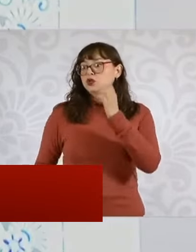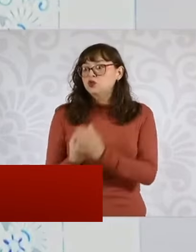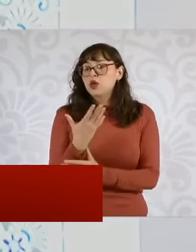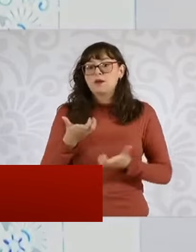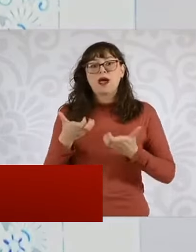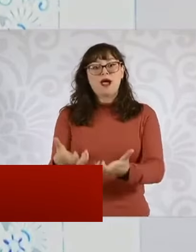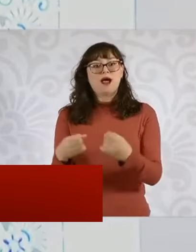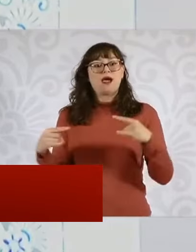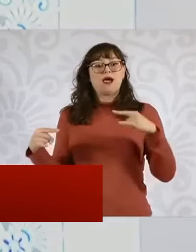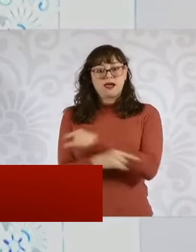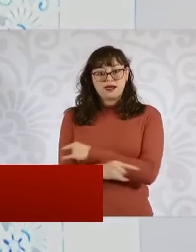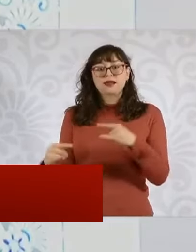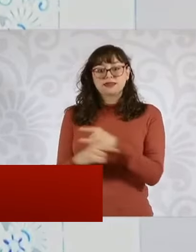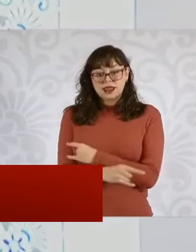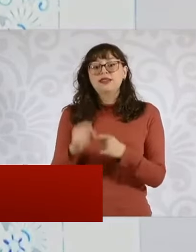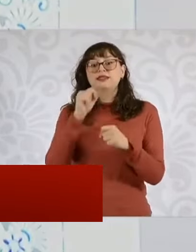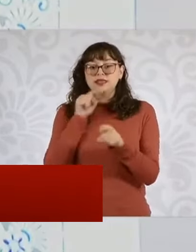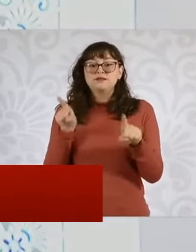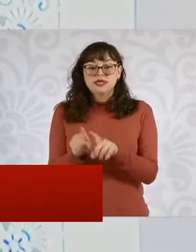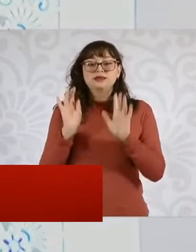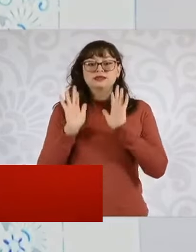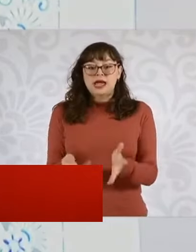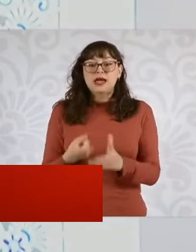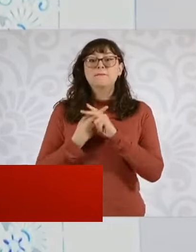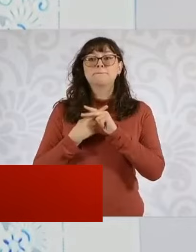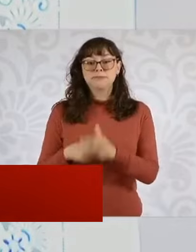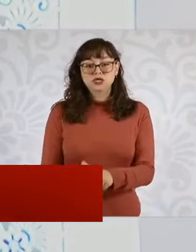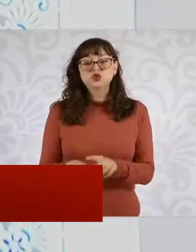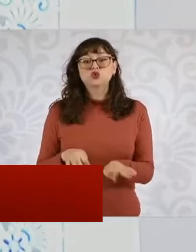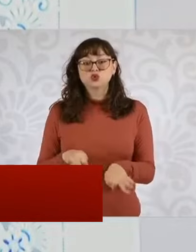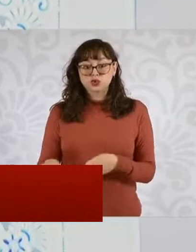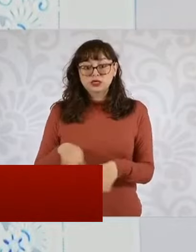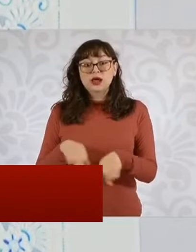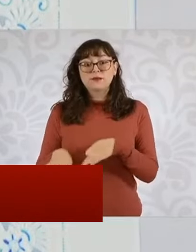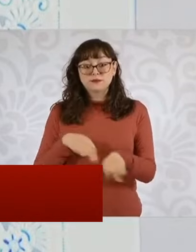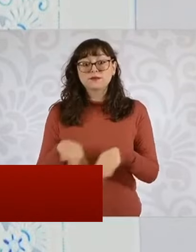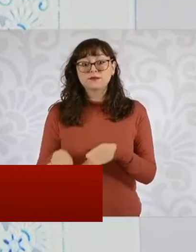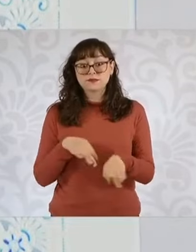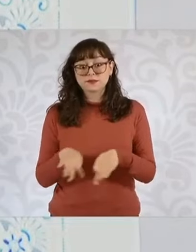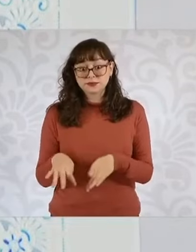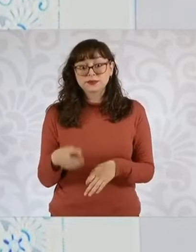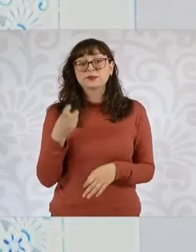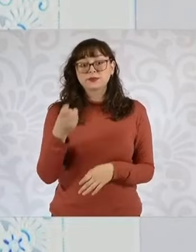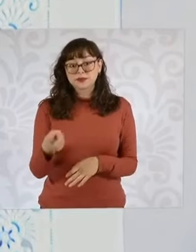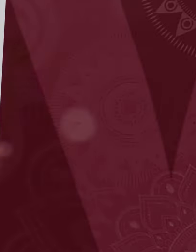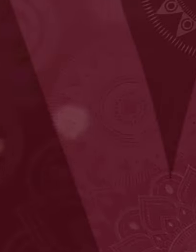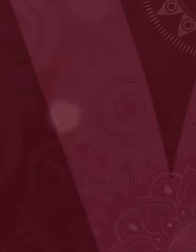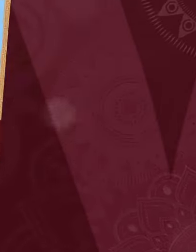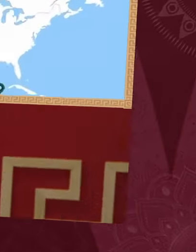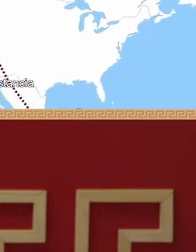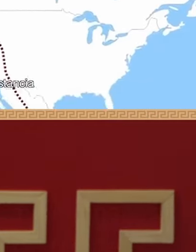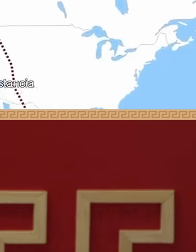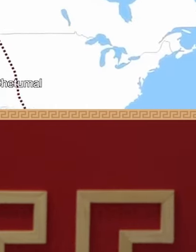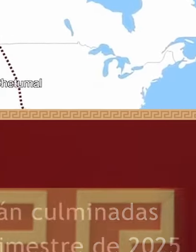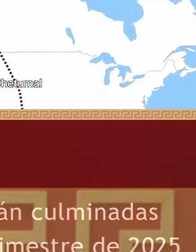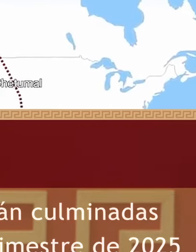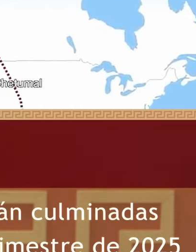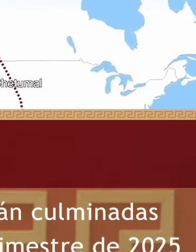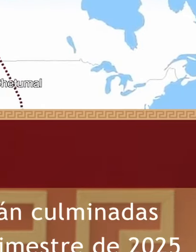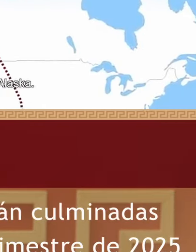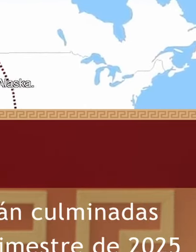proyectos ejecutivos el secretario, que las planteamos también en los 100 puntos. Por su